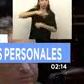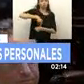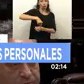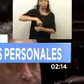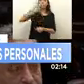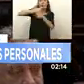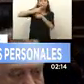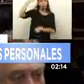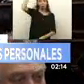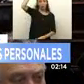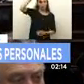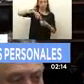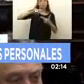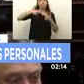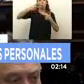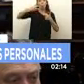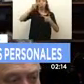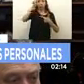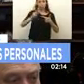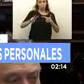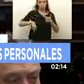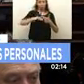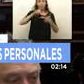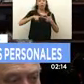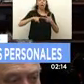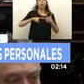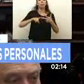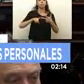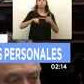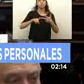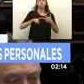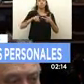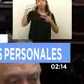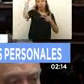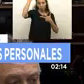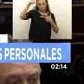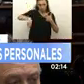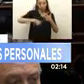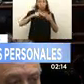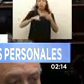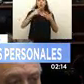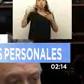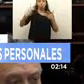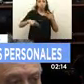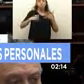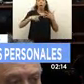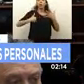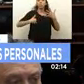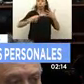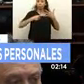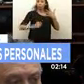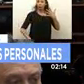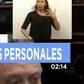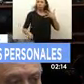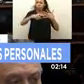árabes segundo Venezuela tercero Arabia Saudita cuarta Rusia y quinta la Argentina no les